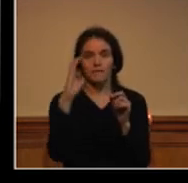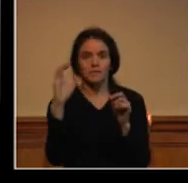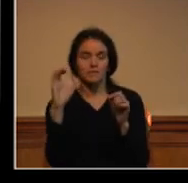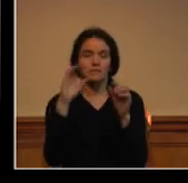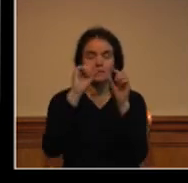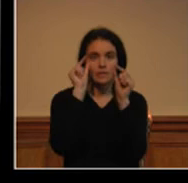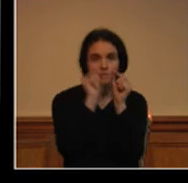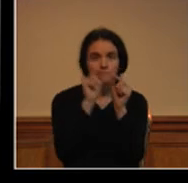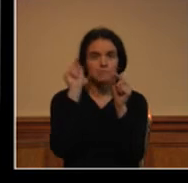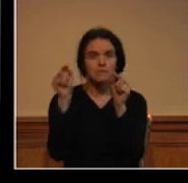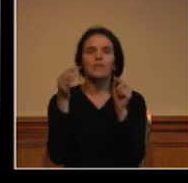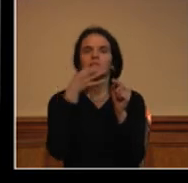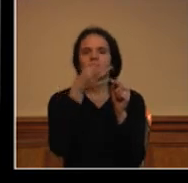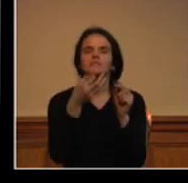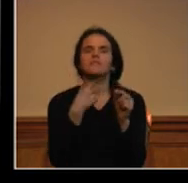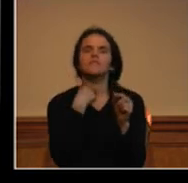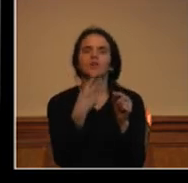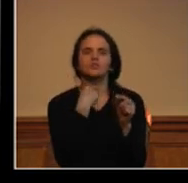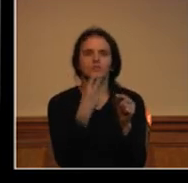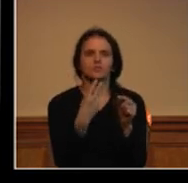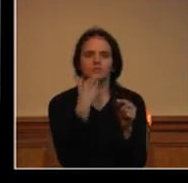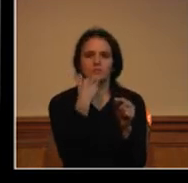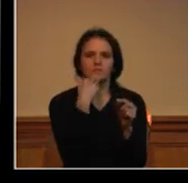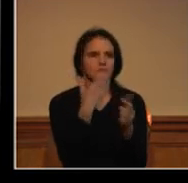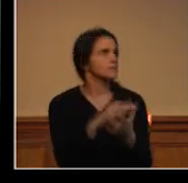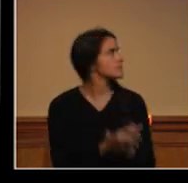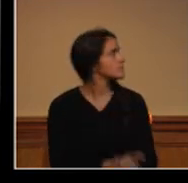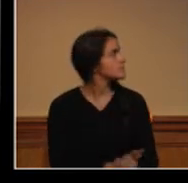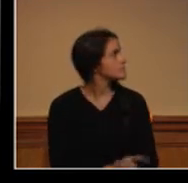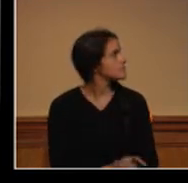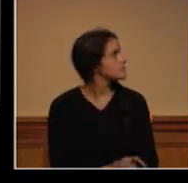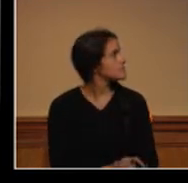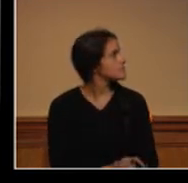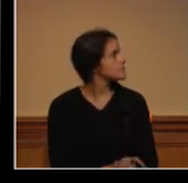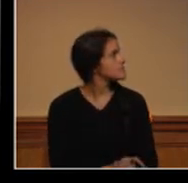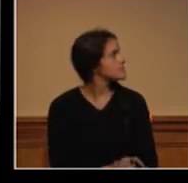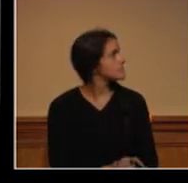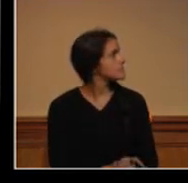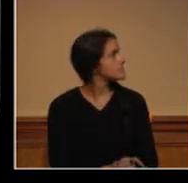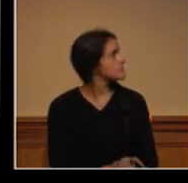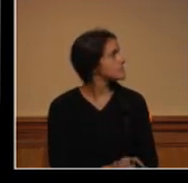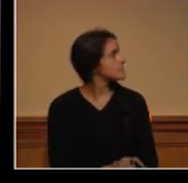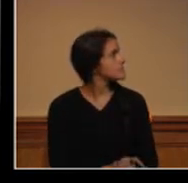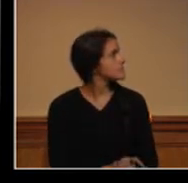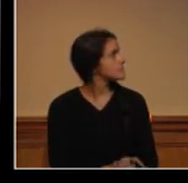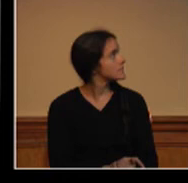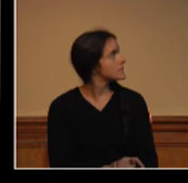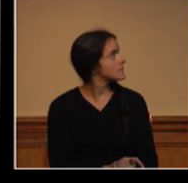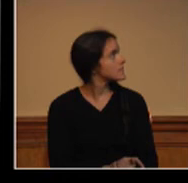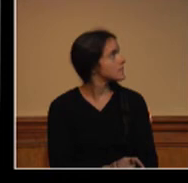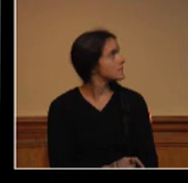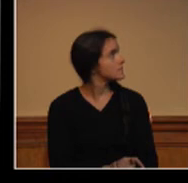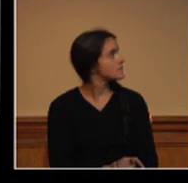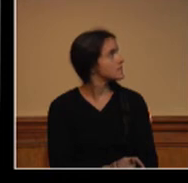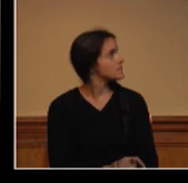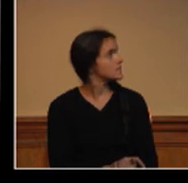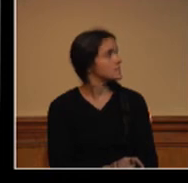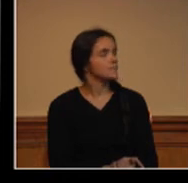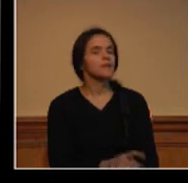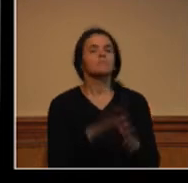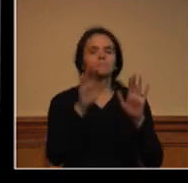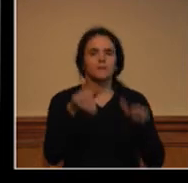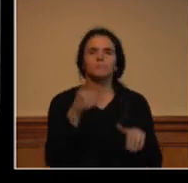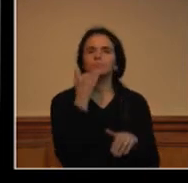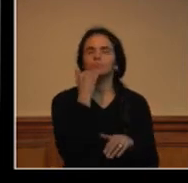va a decir cómo se lee. Si puedes apretar par o cualquier letra. Y lo mismo